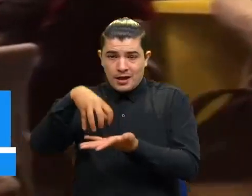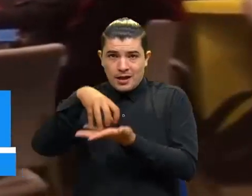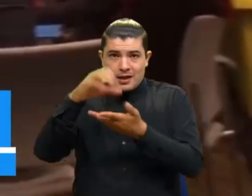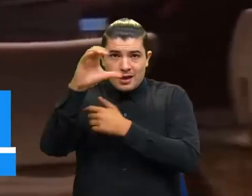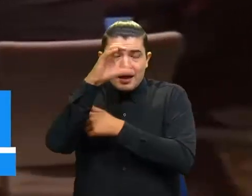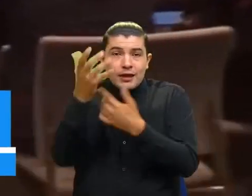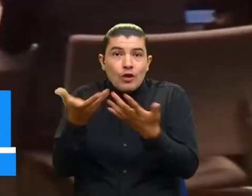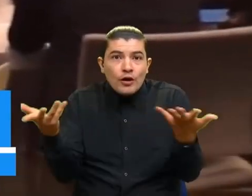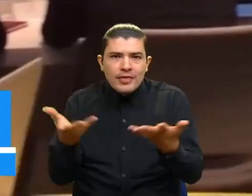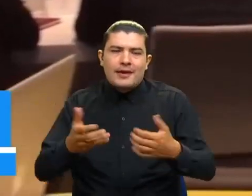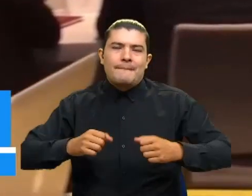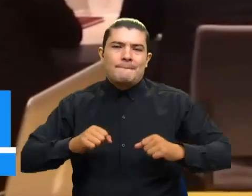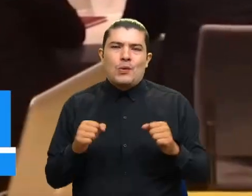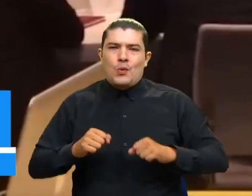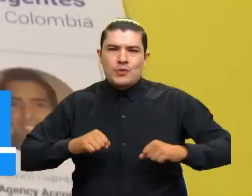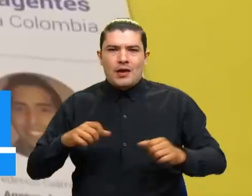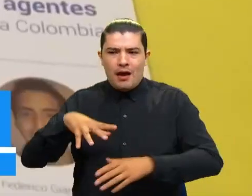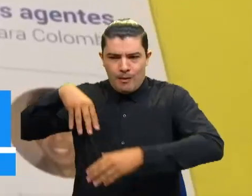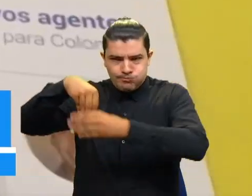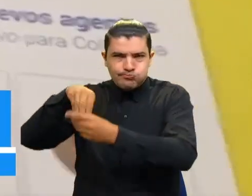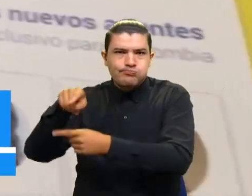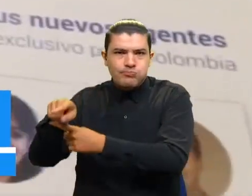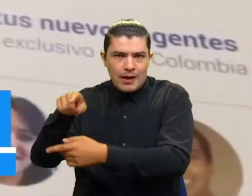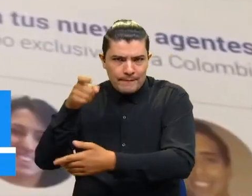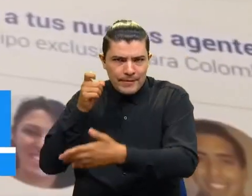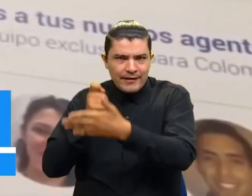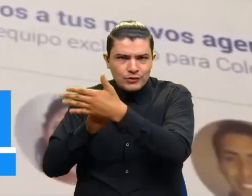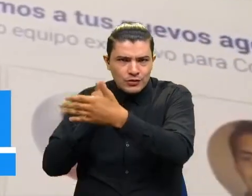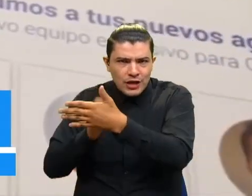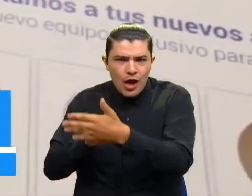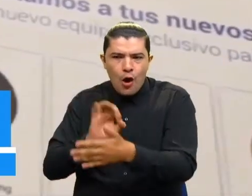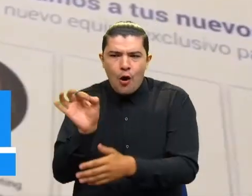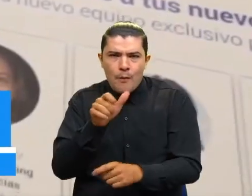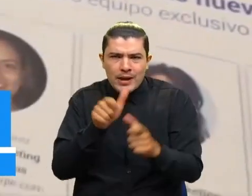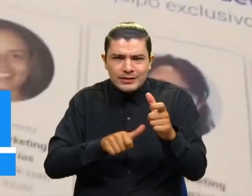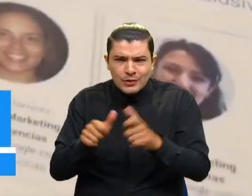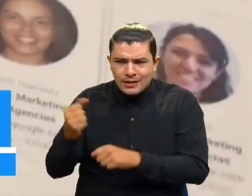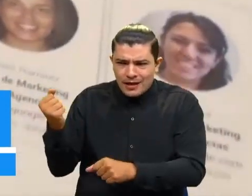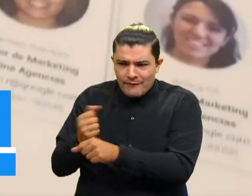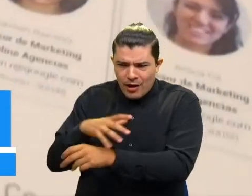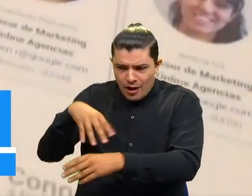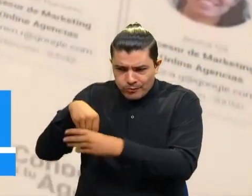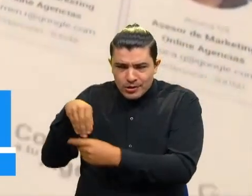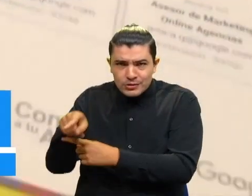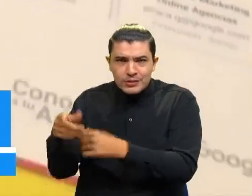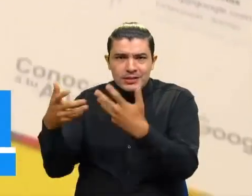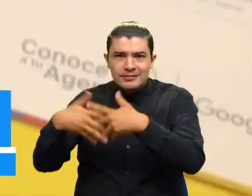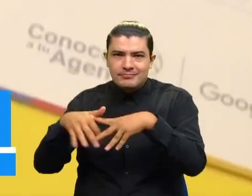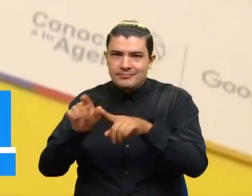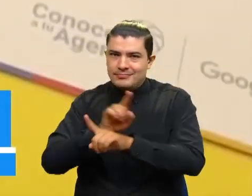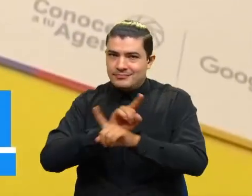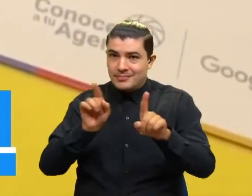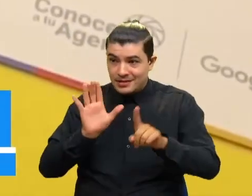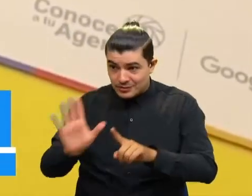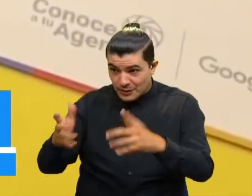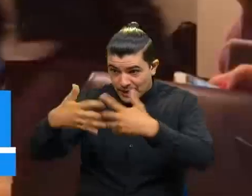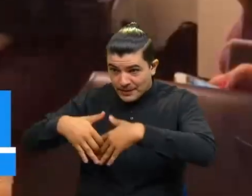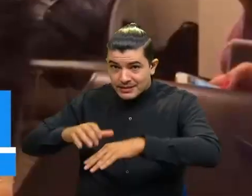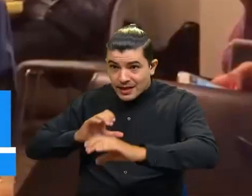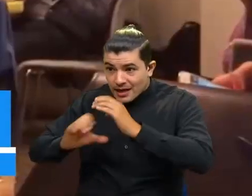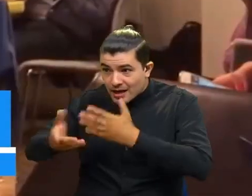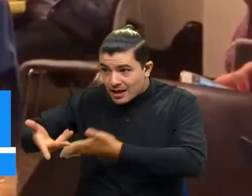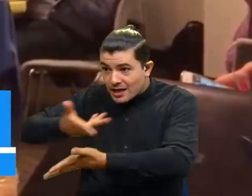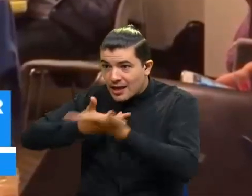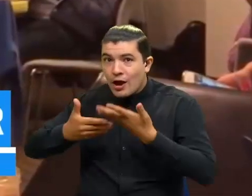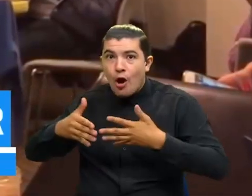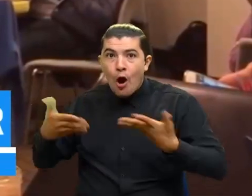encuentra en bogotá no cuenta con asociados o interventores nacional y toda la comunicación de esta empresa es de